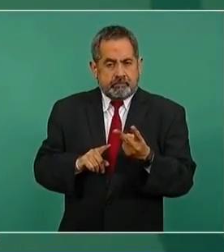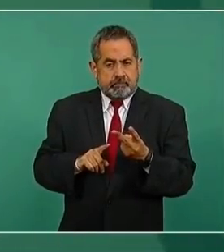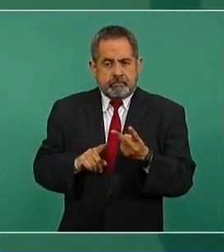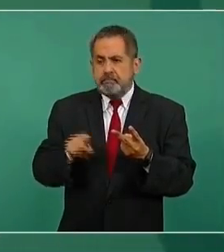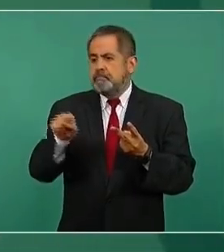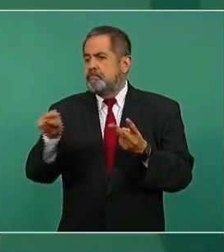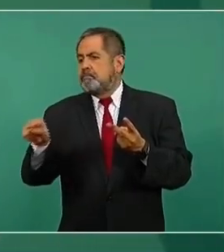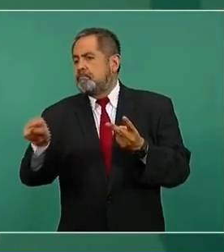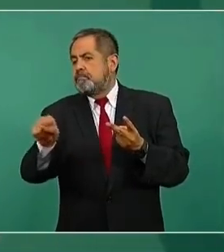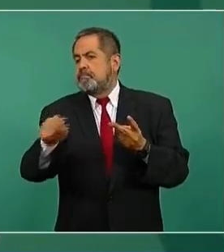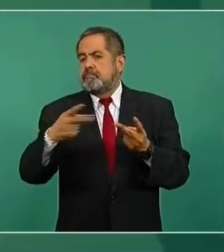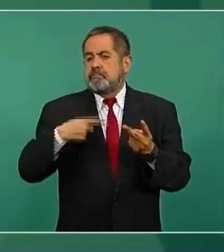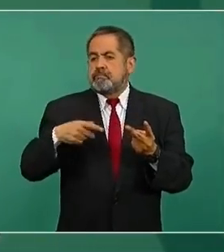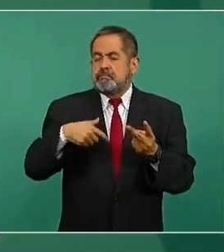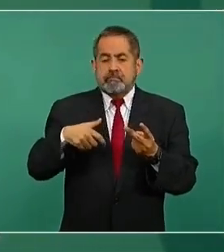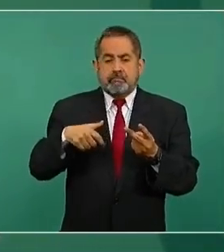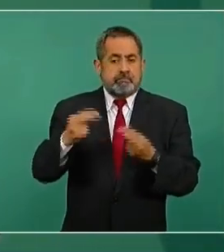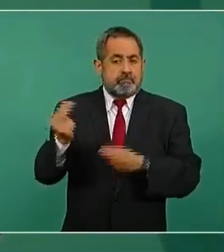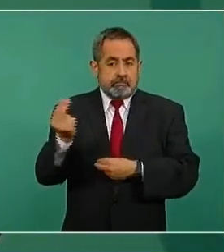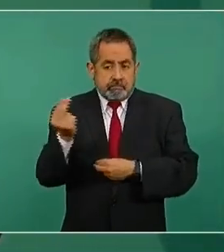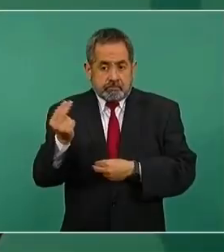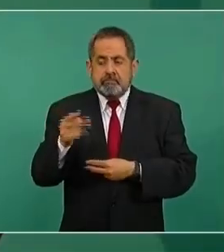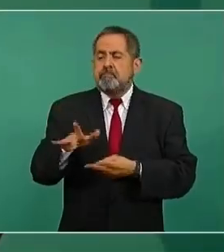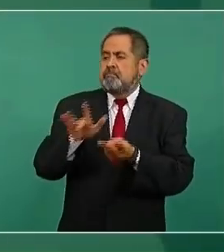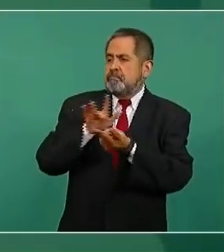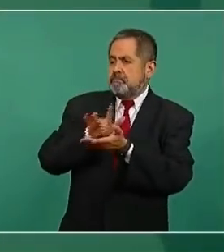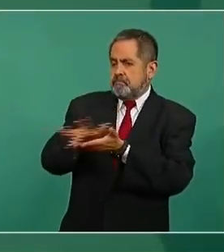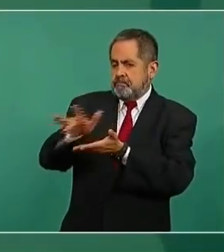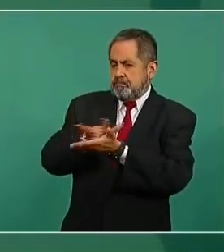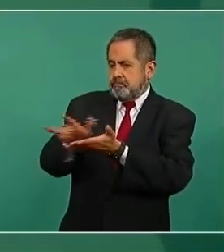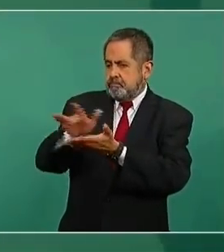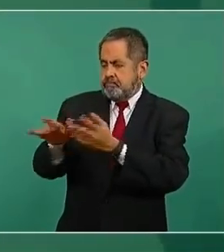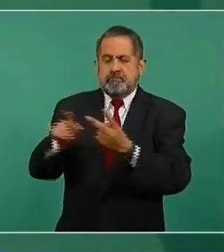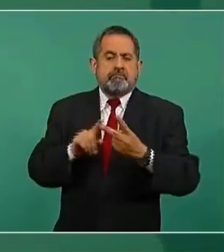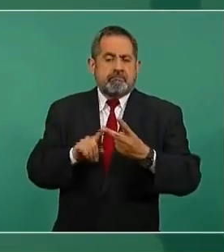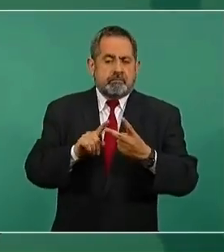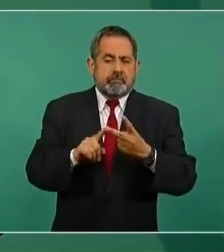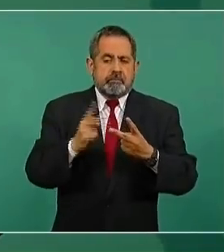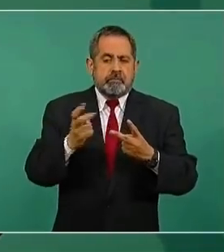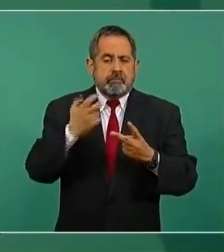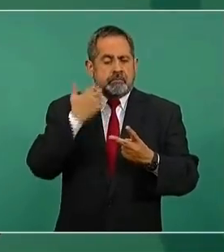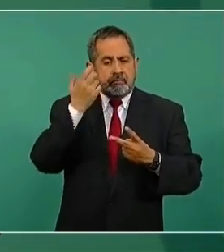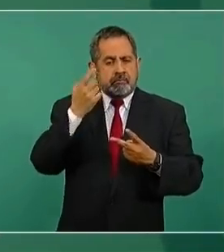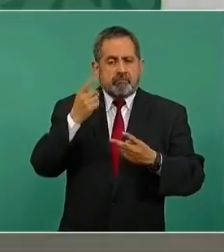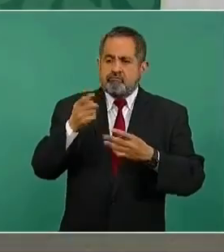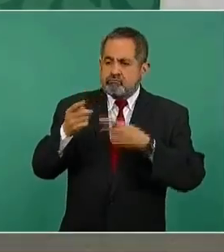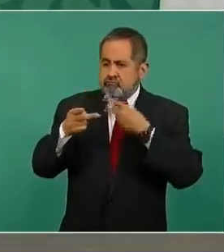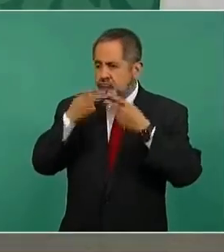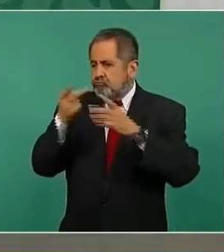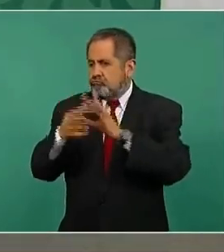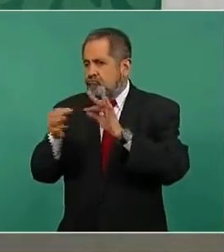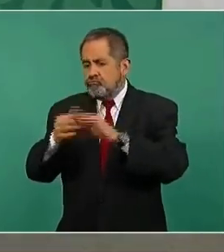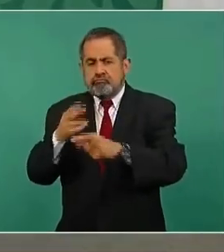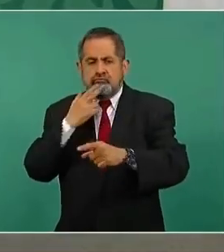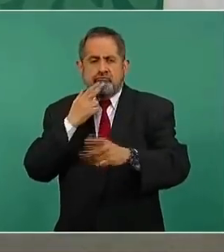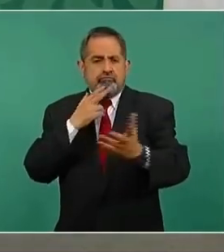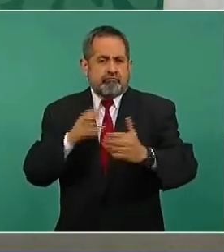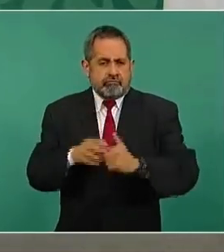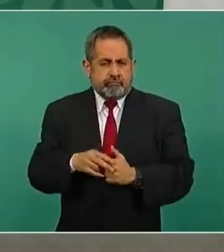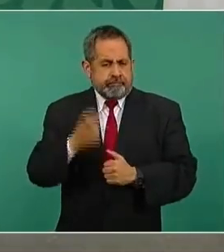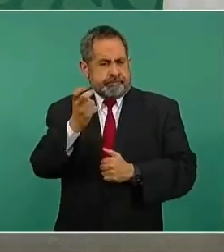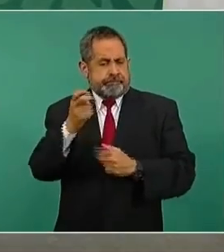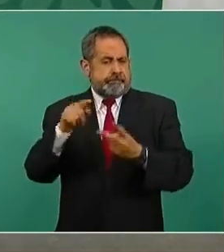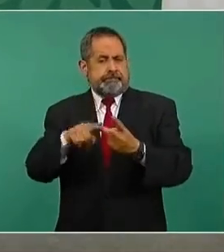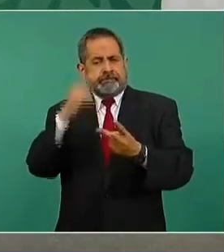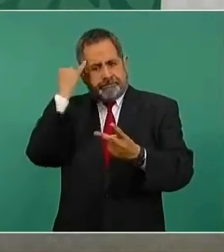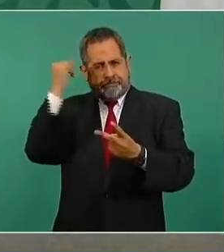las necesidades de la gente. Eso es lo que nos ha funcionado. Esa es la clave.